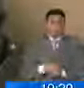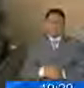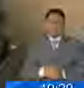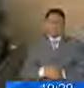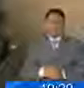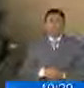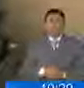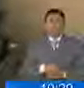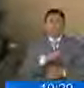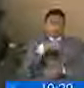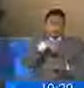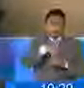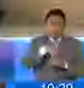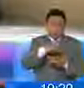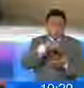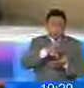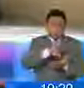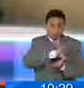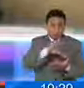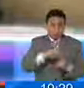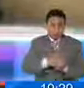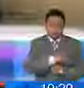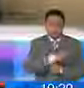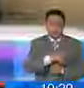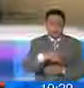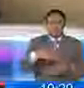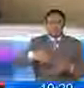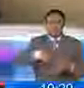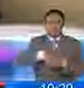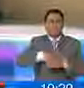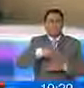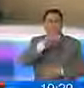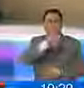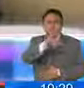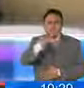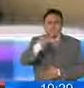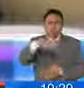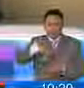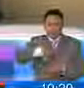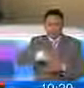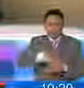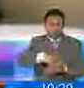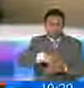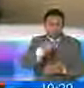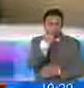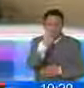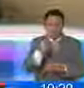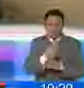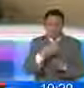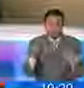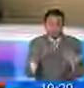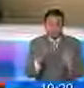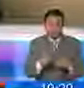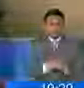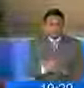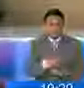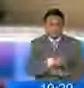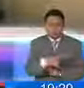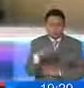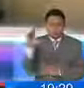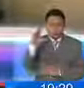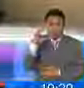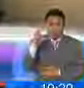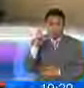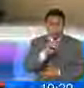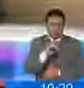ciudad, digamos en el hipercentro, donde el límite de velocidad es de 50 kilómetros por hora para vehículos livianos, no se van a instalar radares de